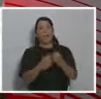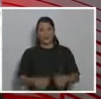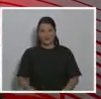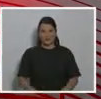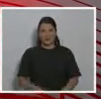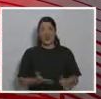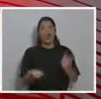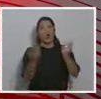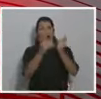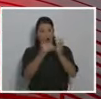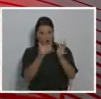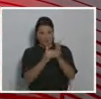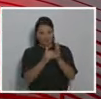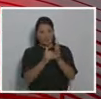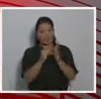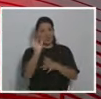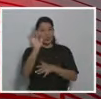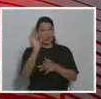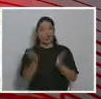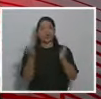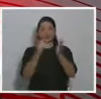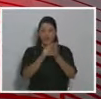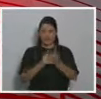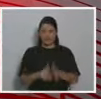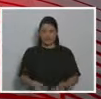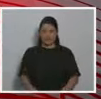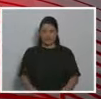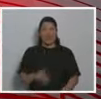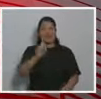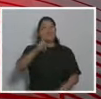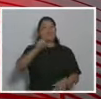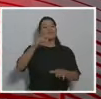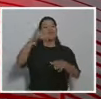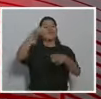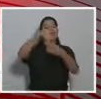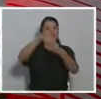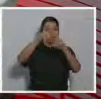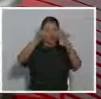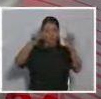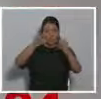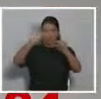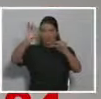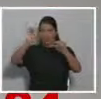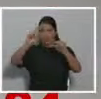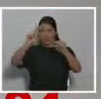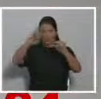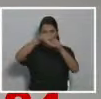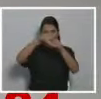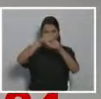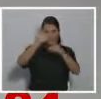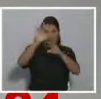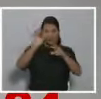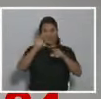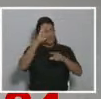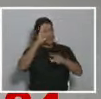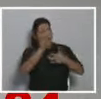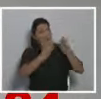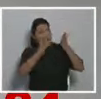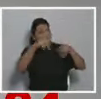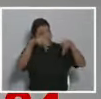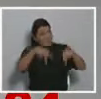¿De nuevo lo damos? Es de como adentro. Es dentro del dado. Muy bien. Exactamente. Saludos para alguien, don